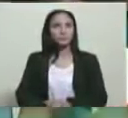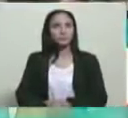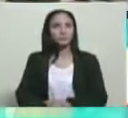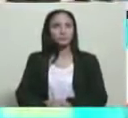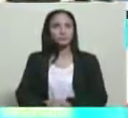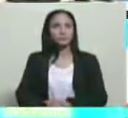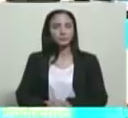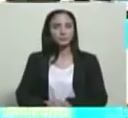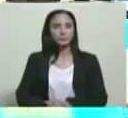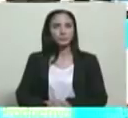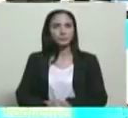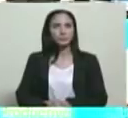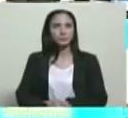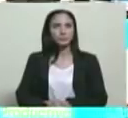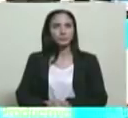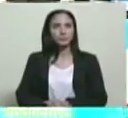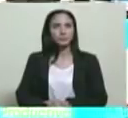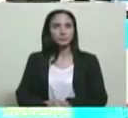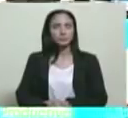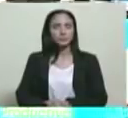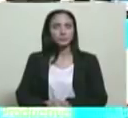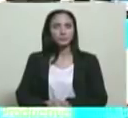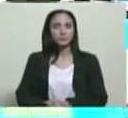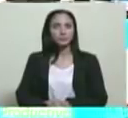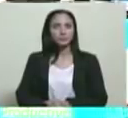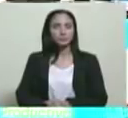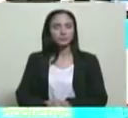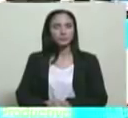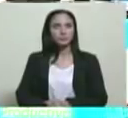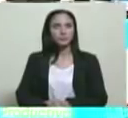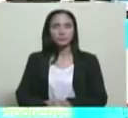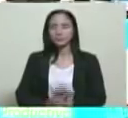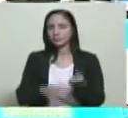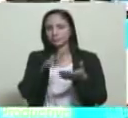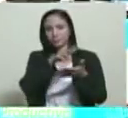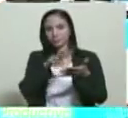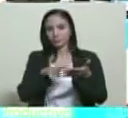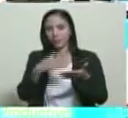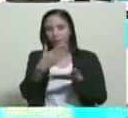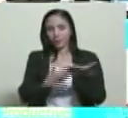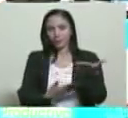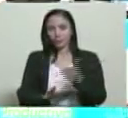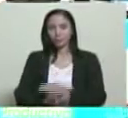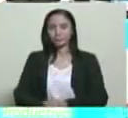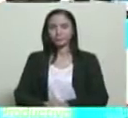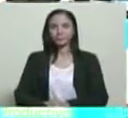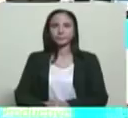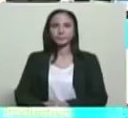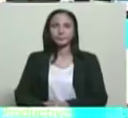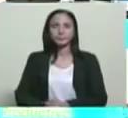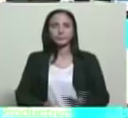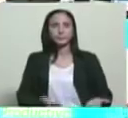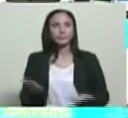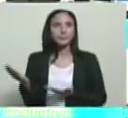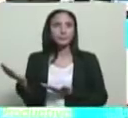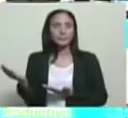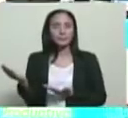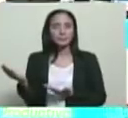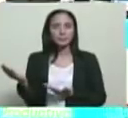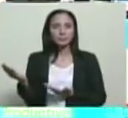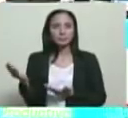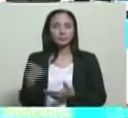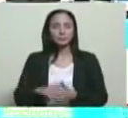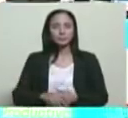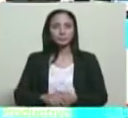Se somete a consideración del ciudadano presidente de la República Bolivariana de Venezuela, Nicolás Maduro Moro, la aprobación de la asignación de los códigos de la Corporación Venezolana de la Juventud,